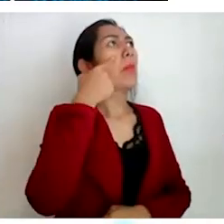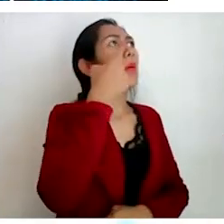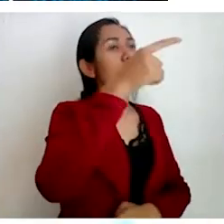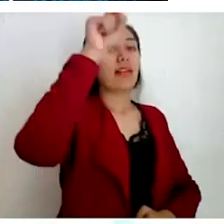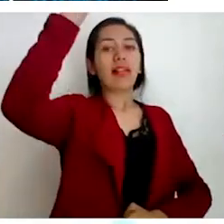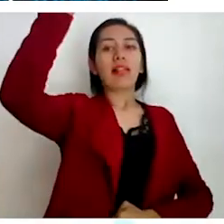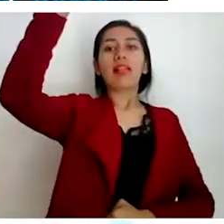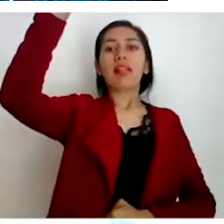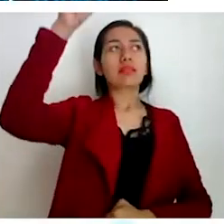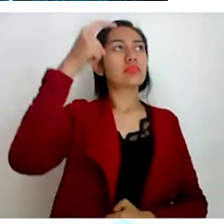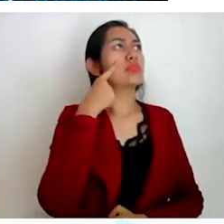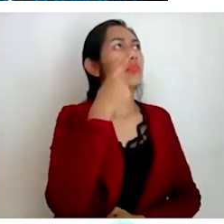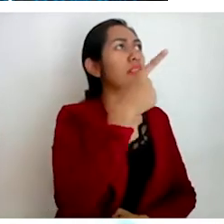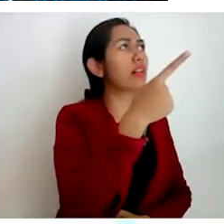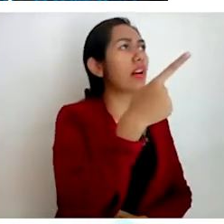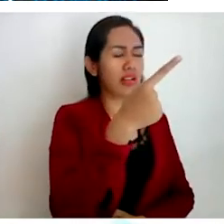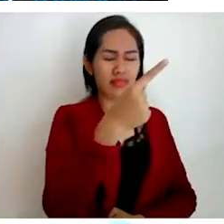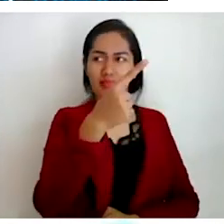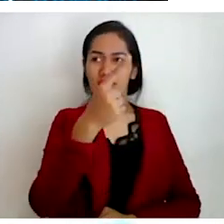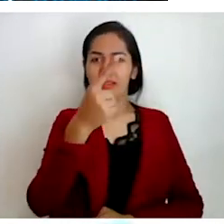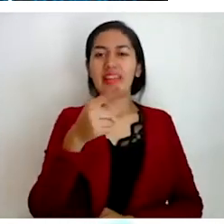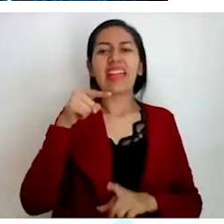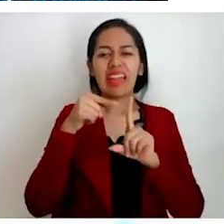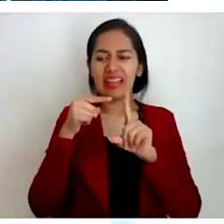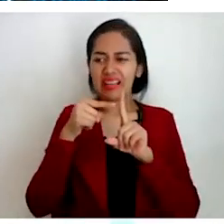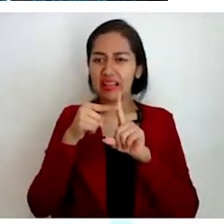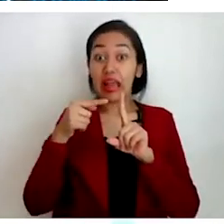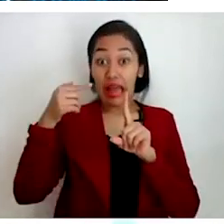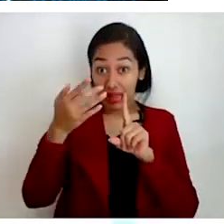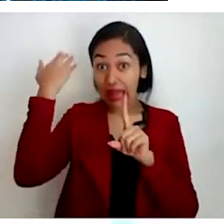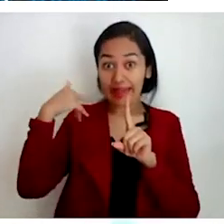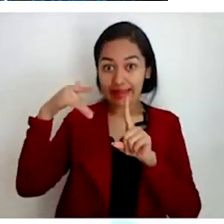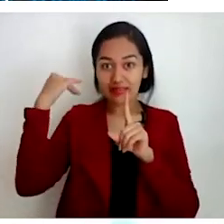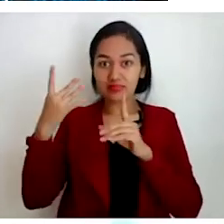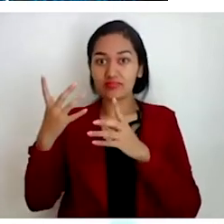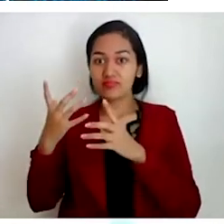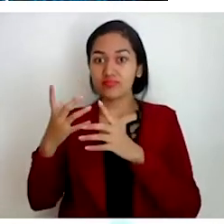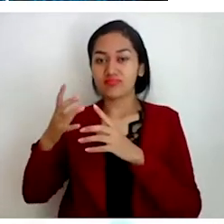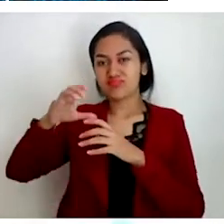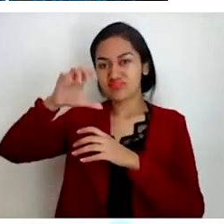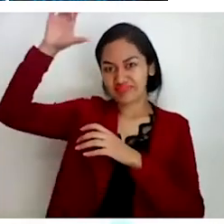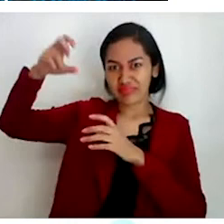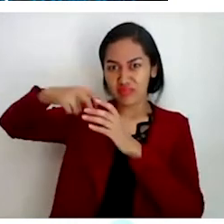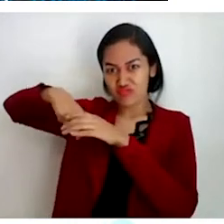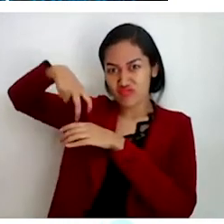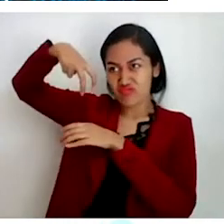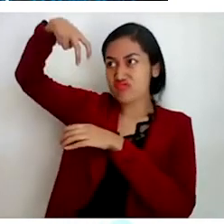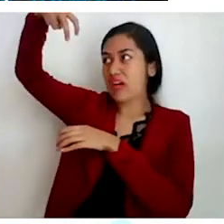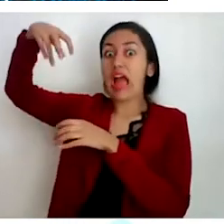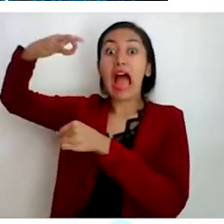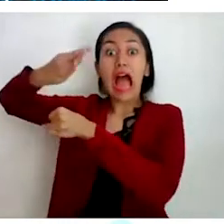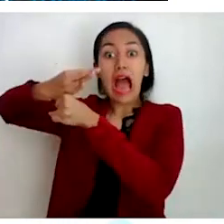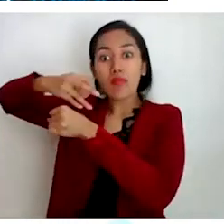él después de haber estado en el espacio muchos años y regresado a la Tierra, ve que todo ha cambiado. ¿Ha